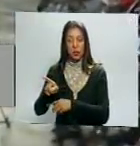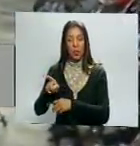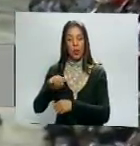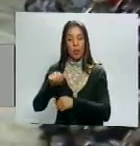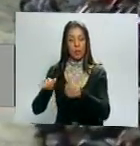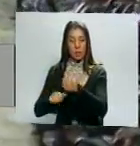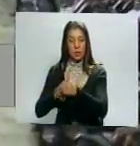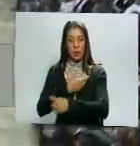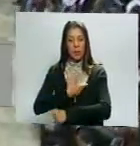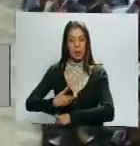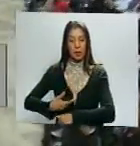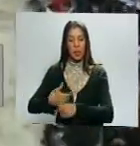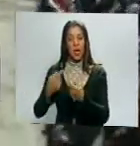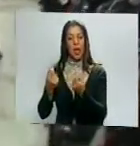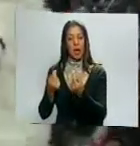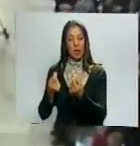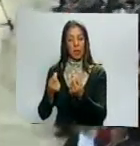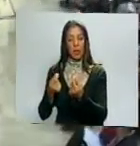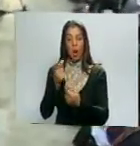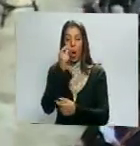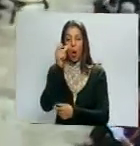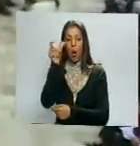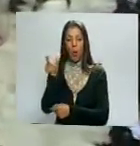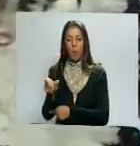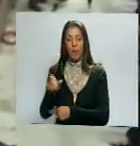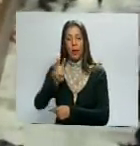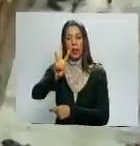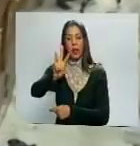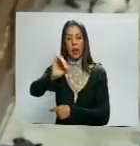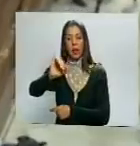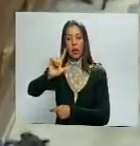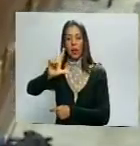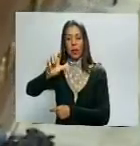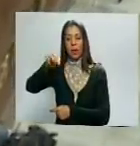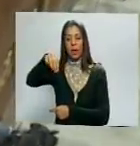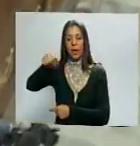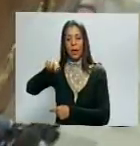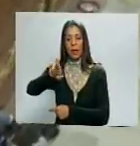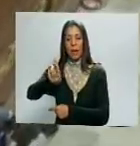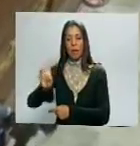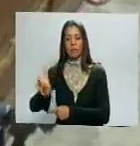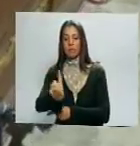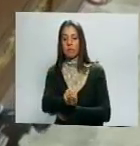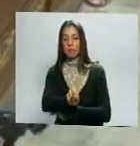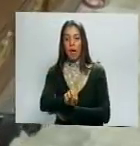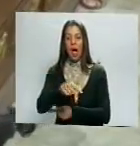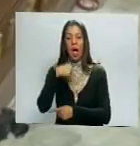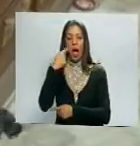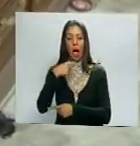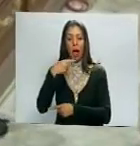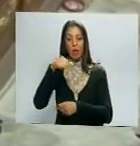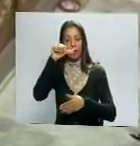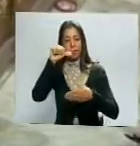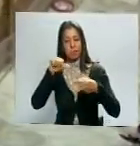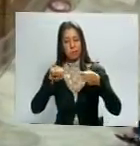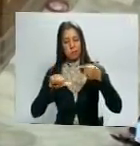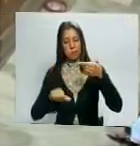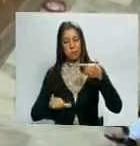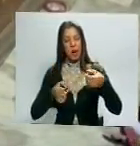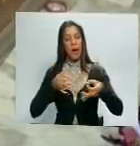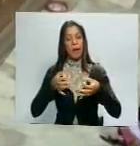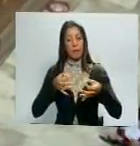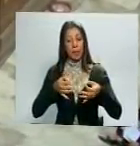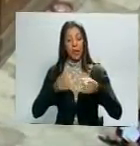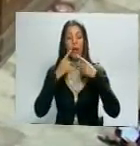vicepresidente del área económica, Wilmar Castro Soteldo, desde la tribuna de oradores. Durante su intervención, valoró como un paso importante